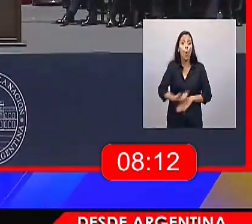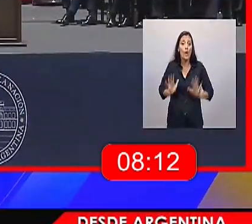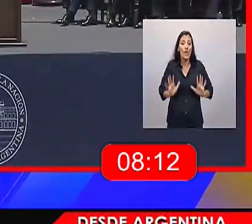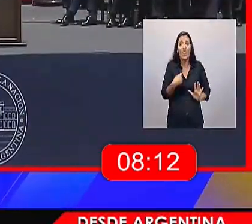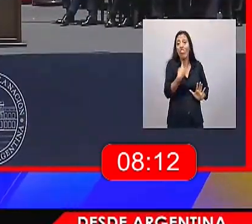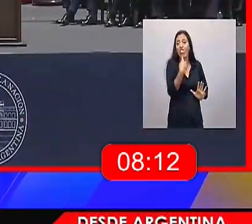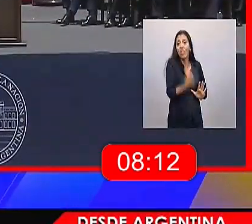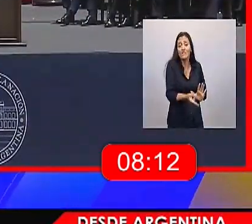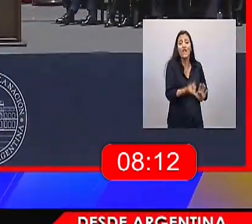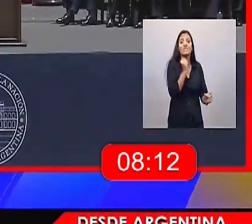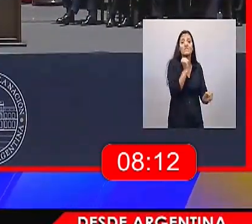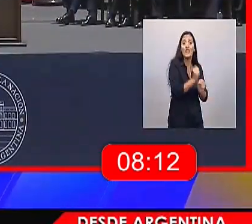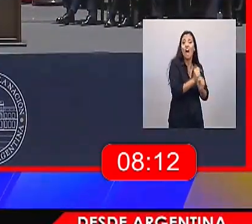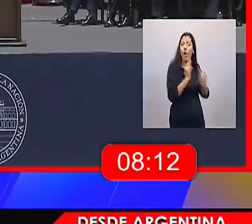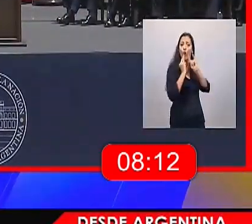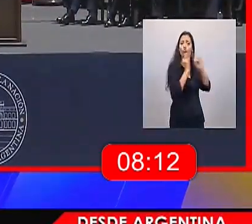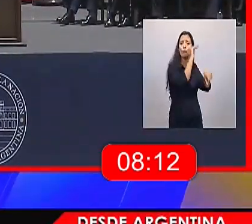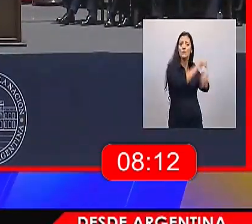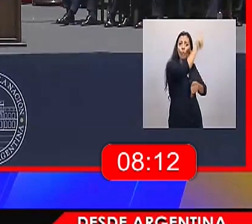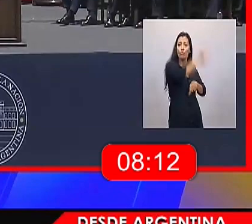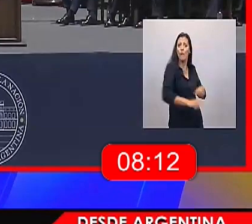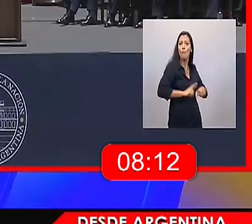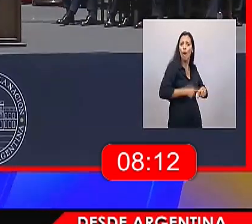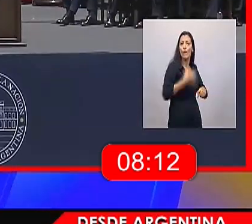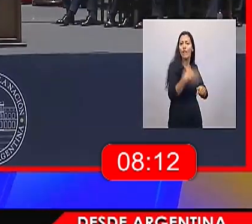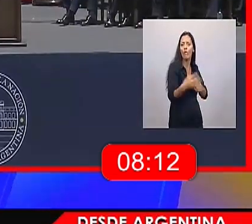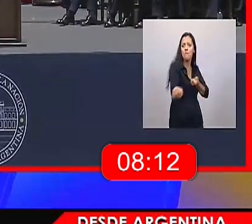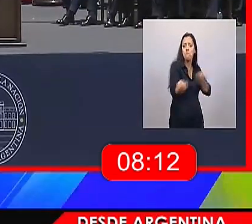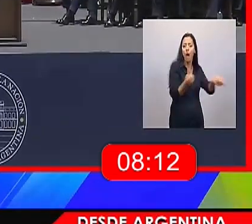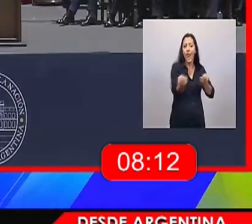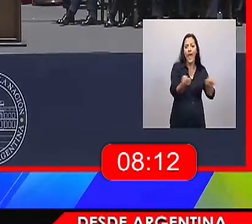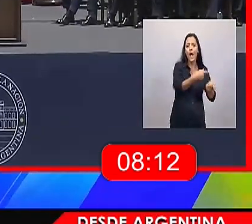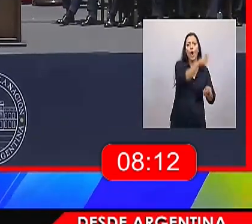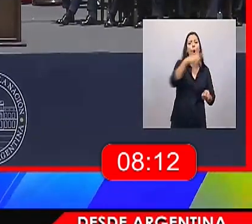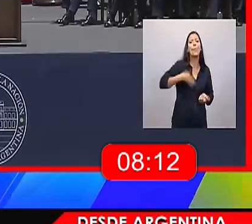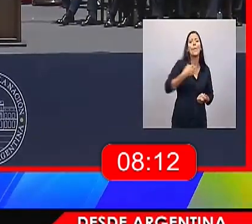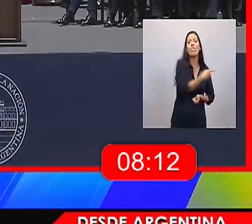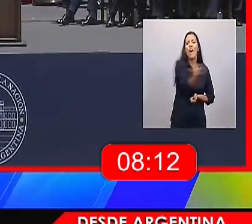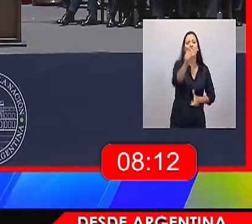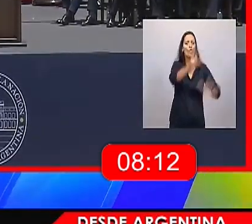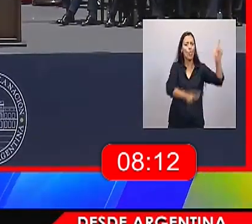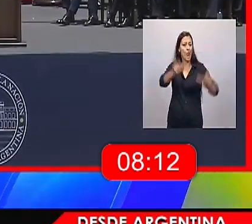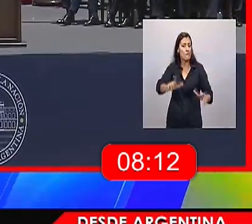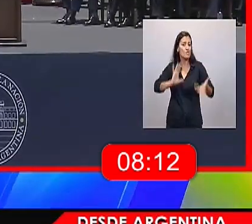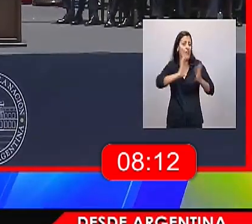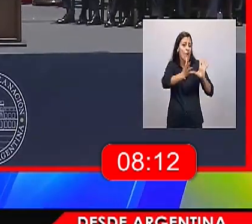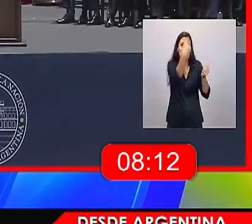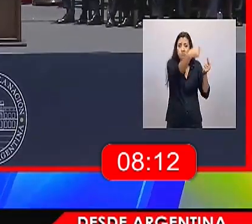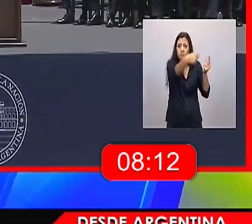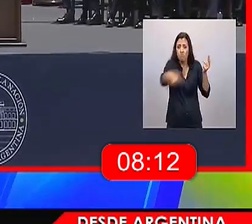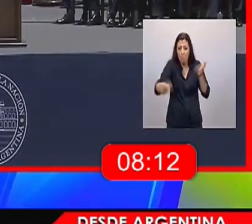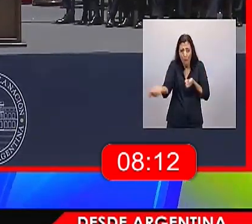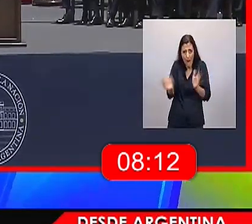trabajando? ¿Cuál es el discurso para la gente de menos recursos económicos en Argentina?